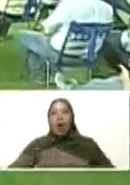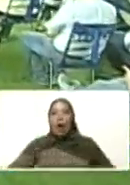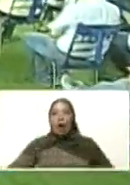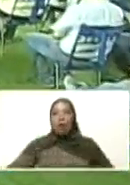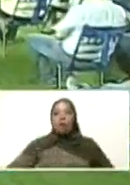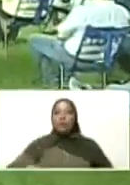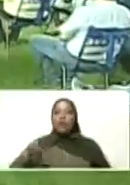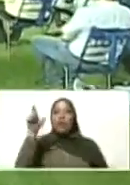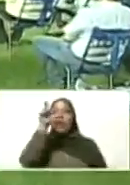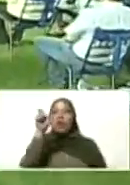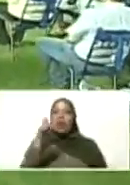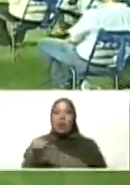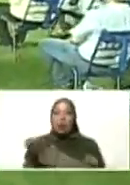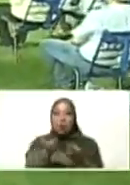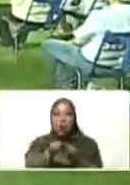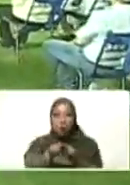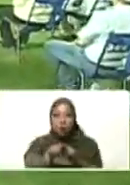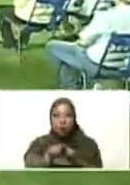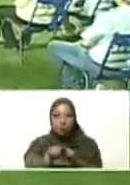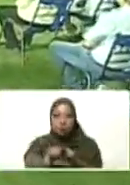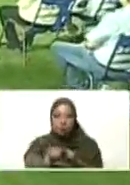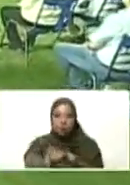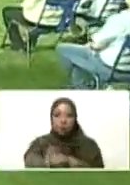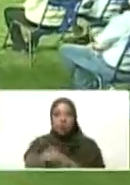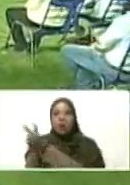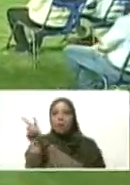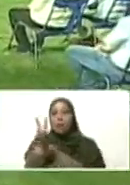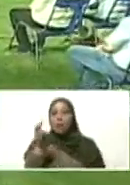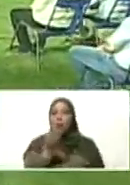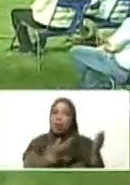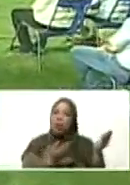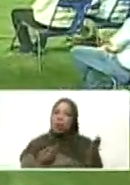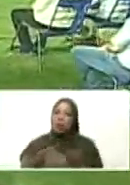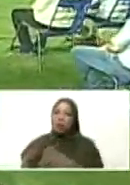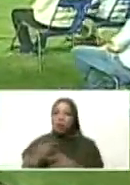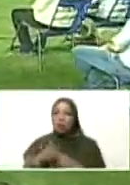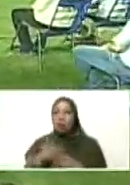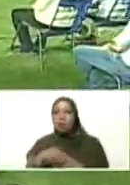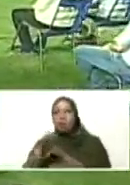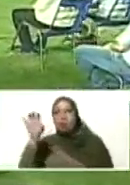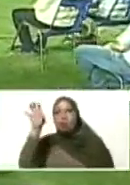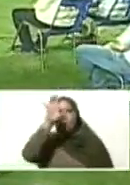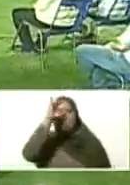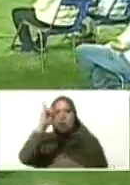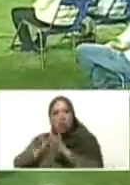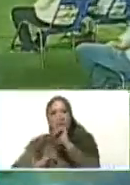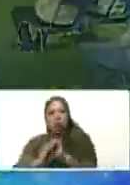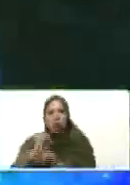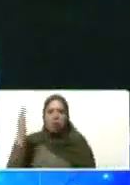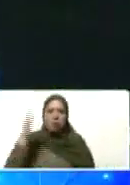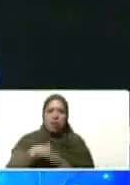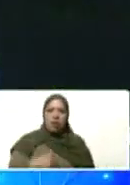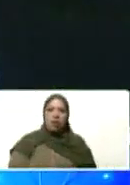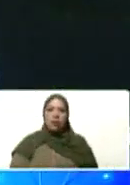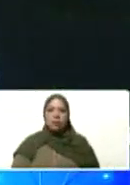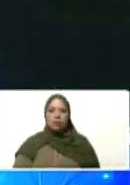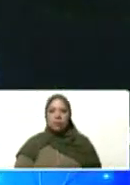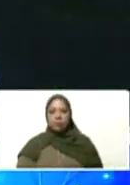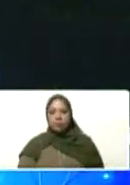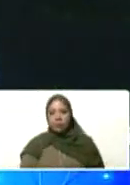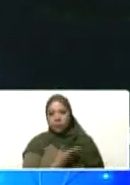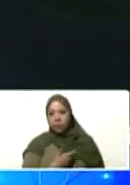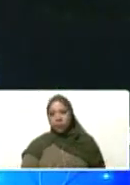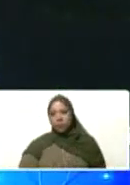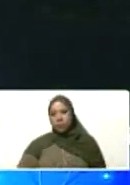receptor que le da la bienvenida a la migración internacional. Oscar Padra, presidente de